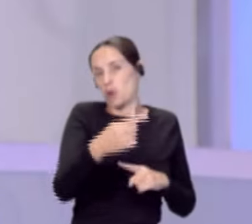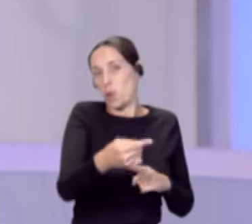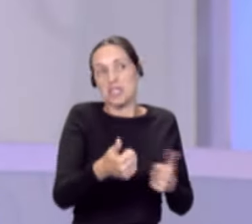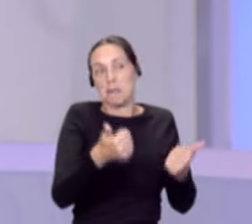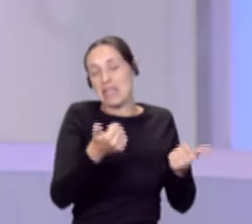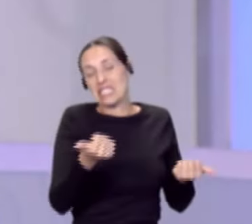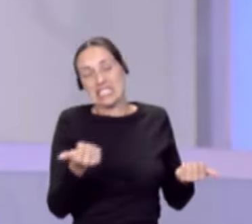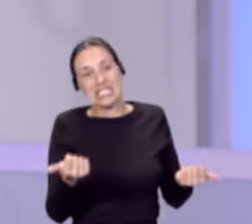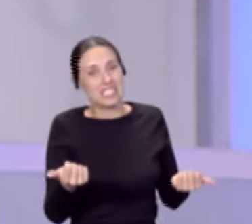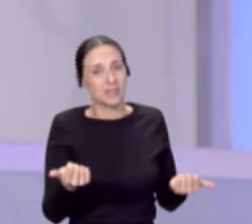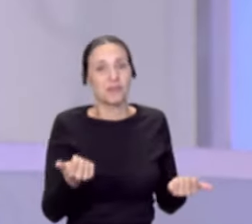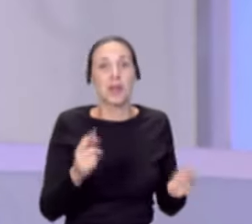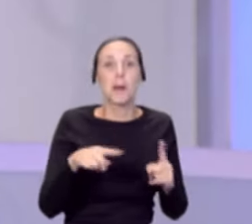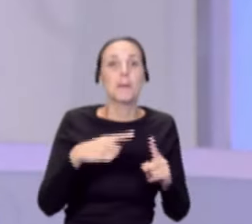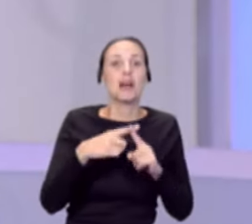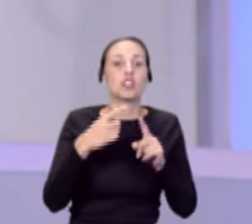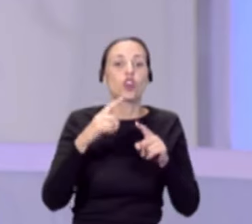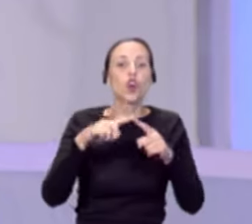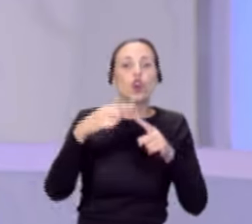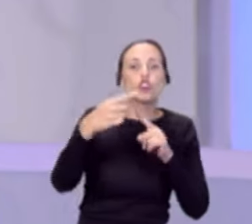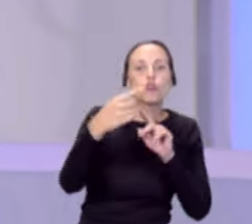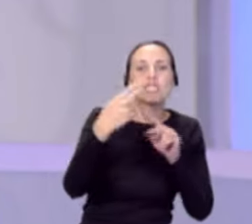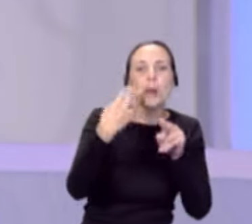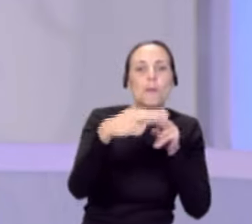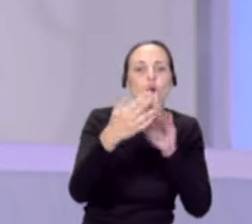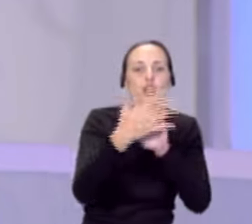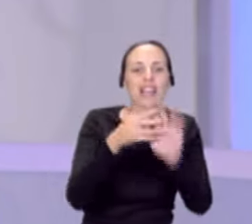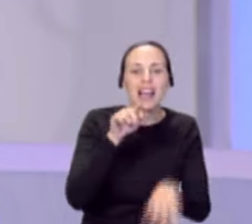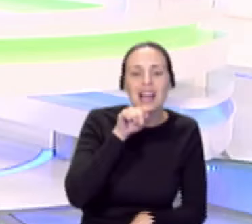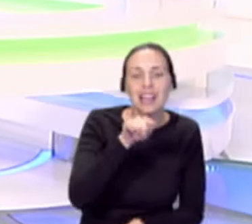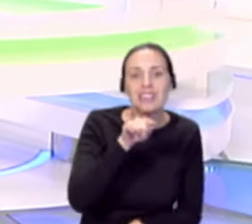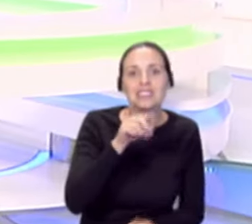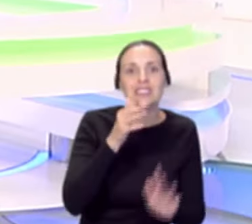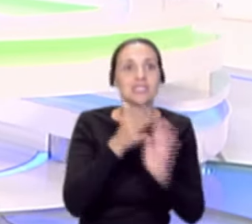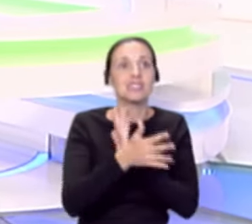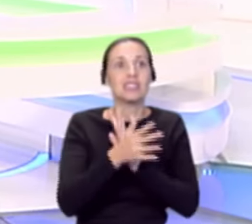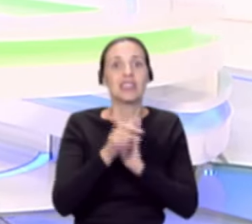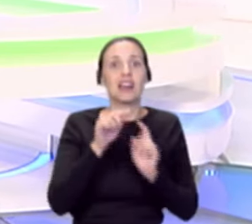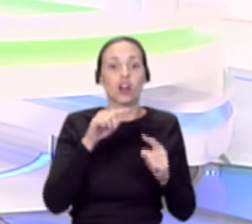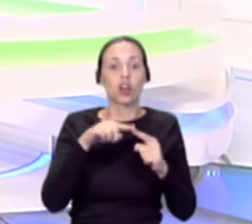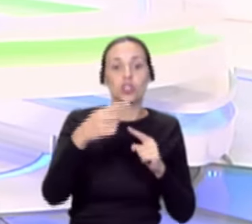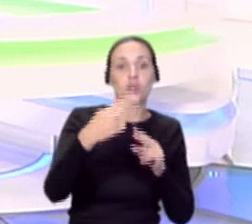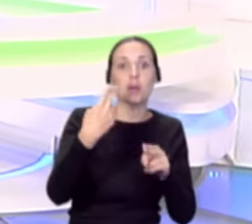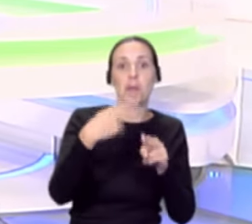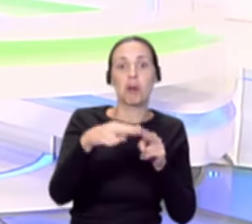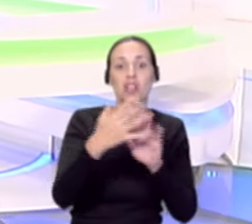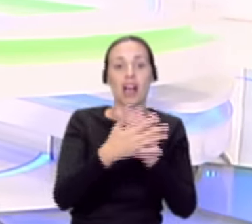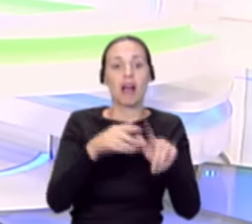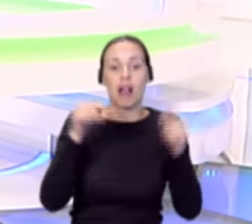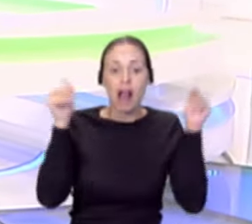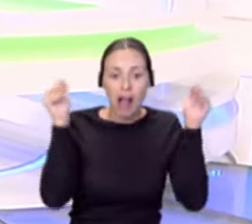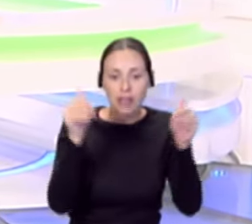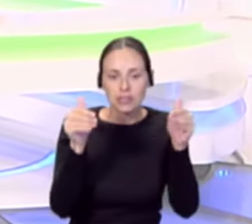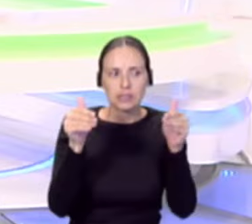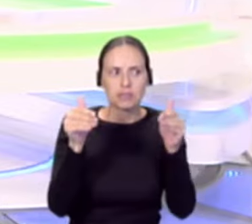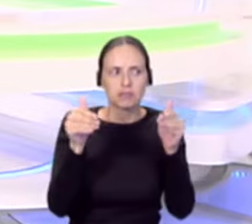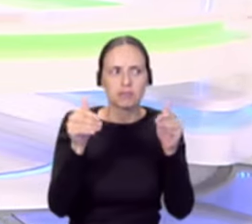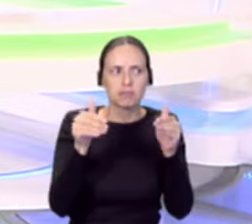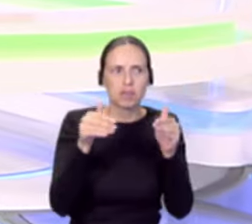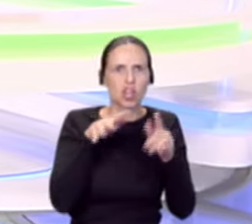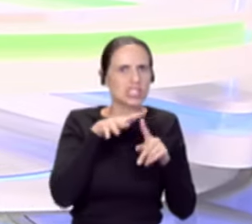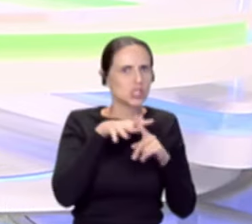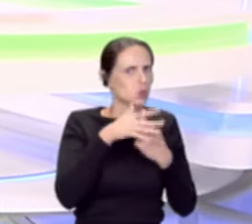hablar de consecuencias políticas, solo hablando de las consecuencias políticas y no de lo que está pasando, también me parece un poco fuera de